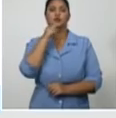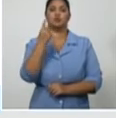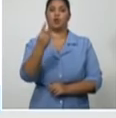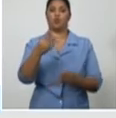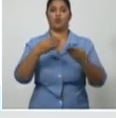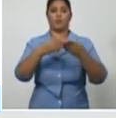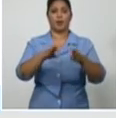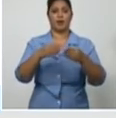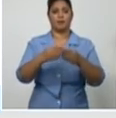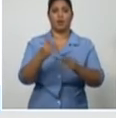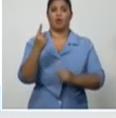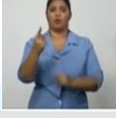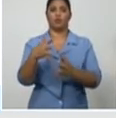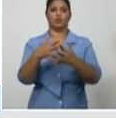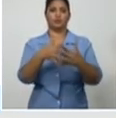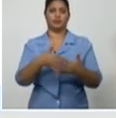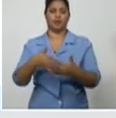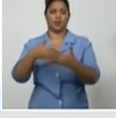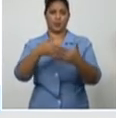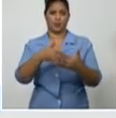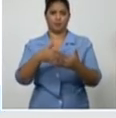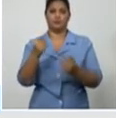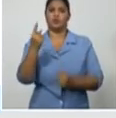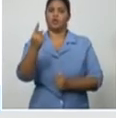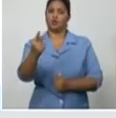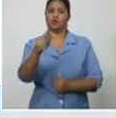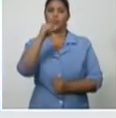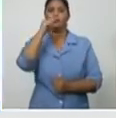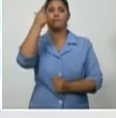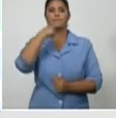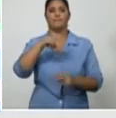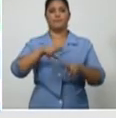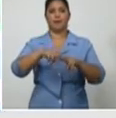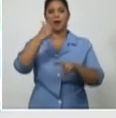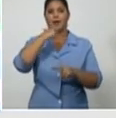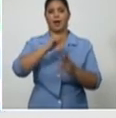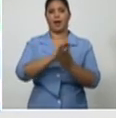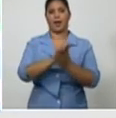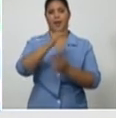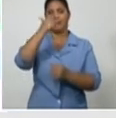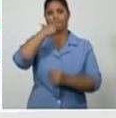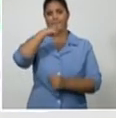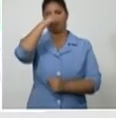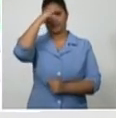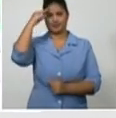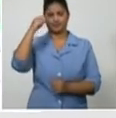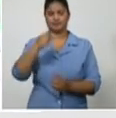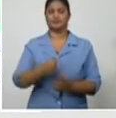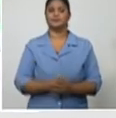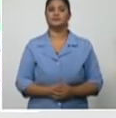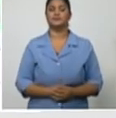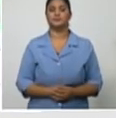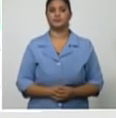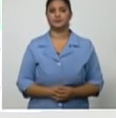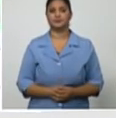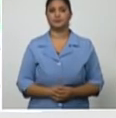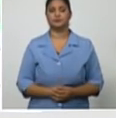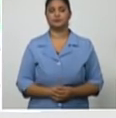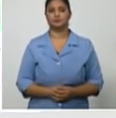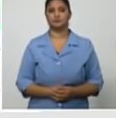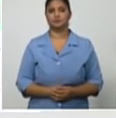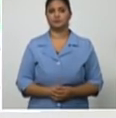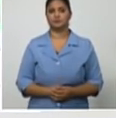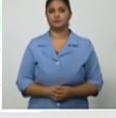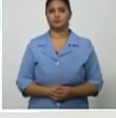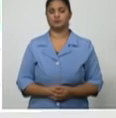que 1 de Estados Unidos, y 1 de Bahamas. Como ya yo dije, una cifra muy elevada